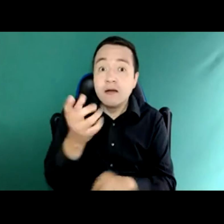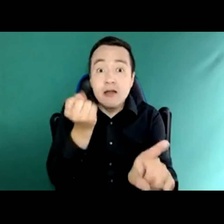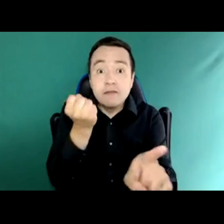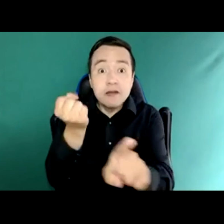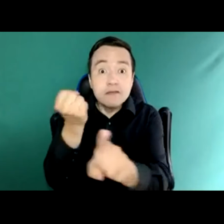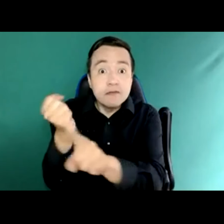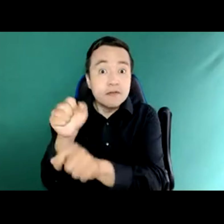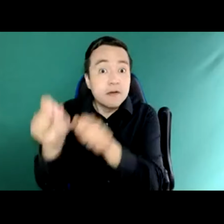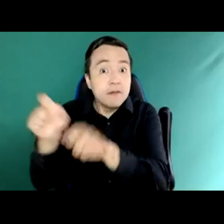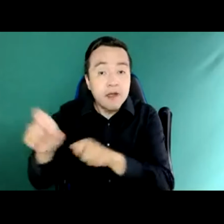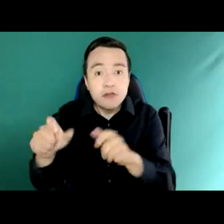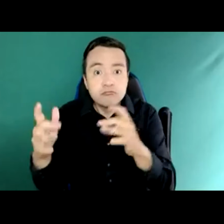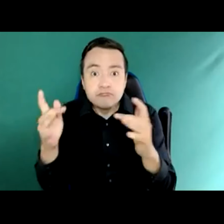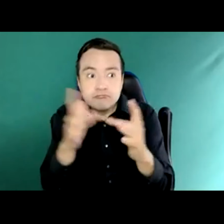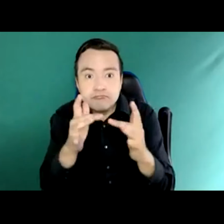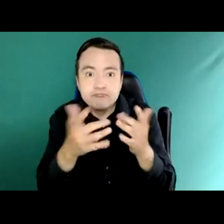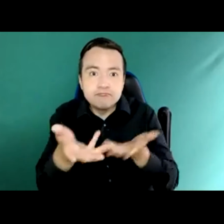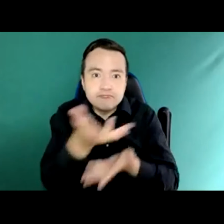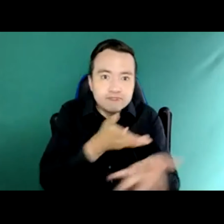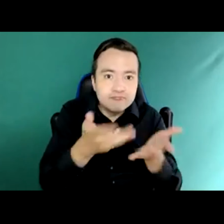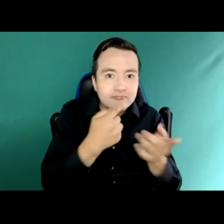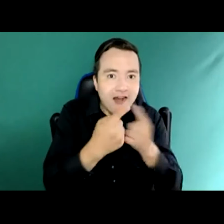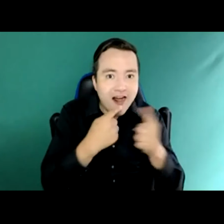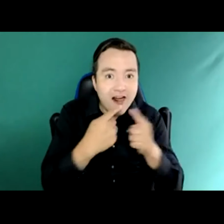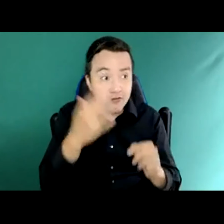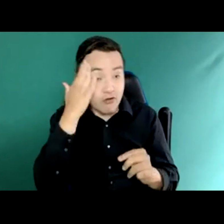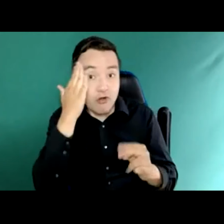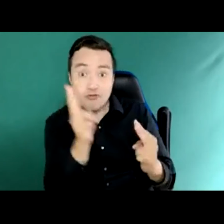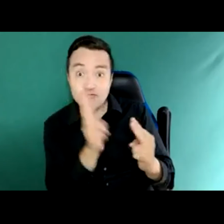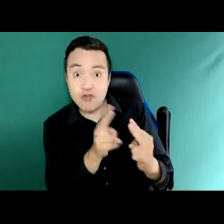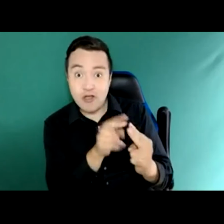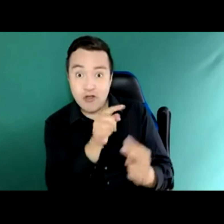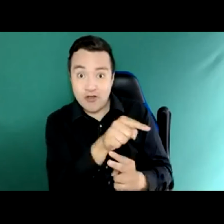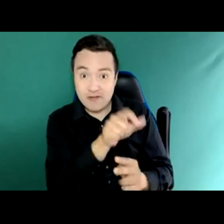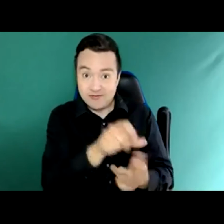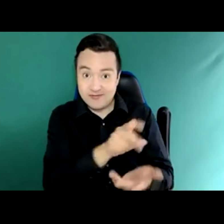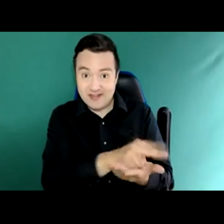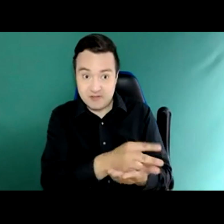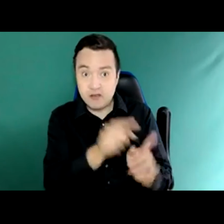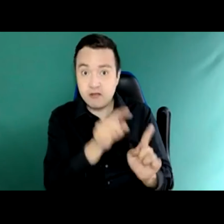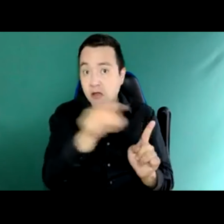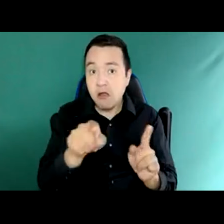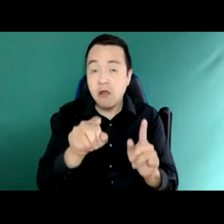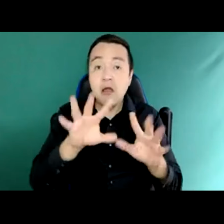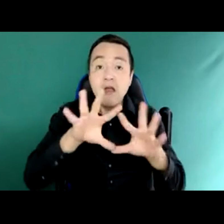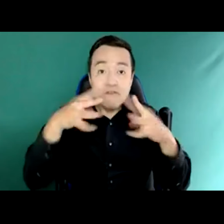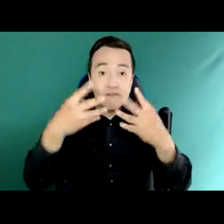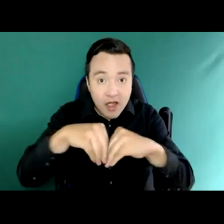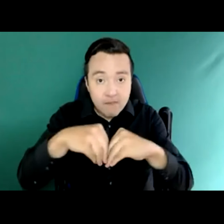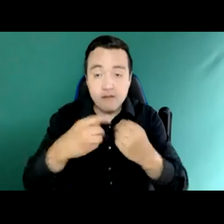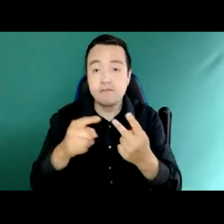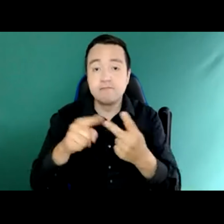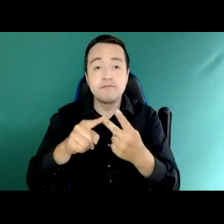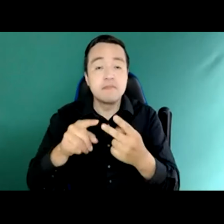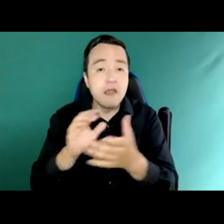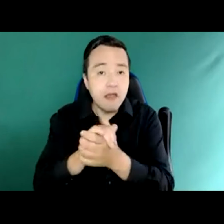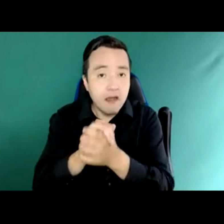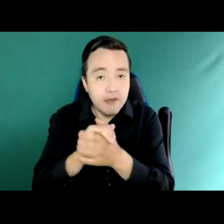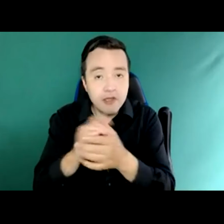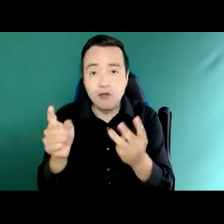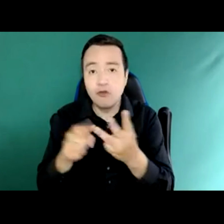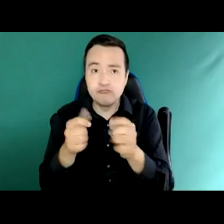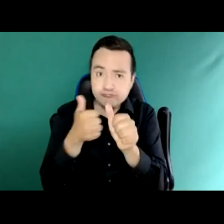se relacionan con ella, ya sea familiares, amigos, cuidadores, psicólogos, médicos, etc.